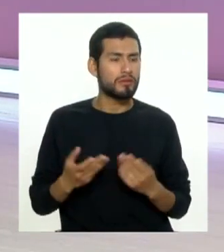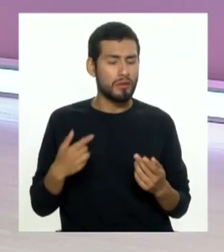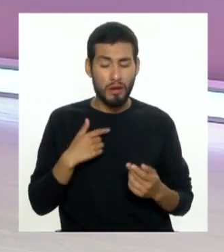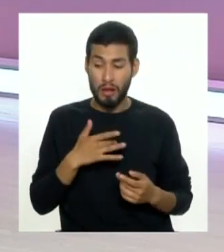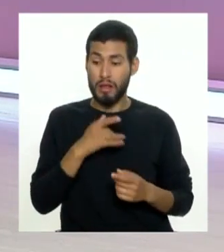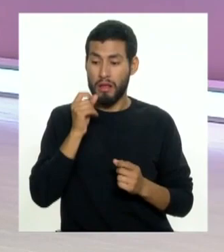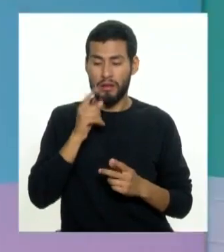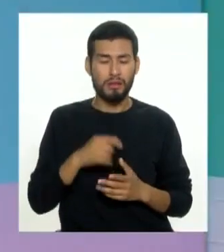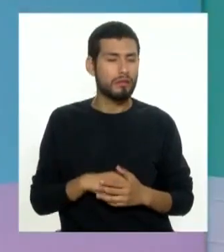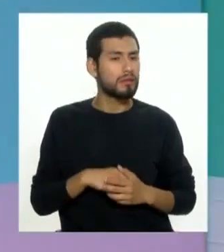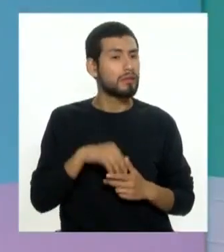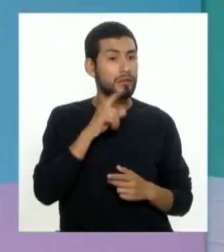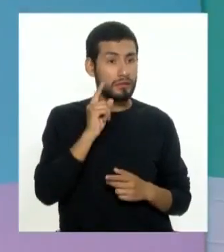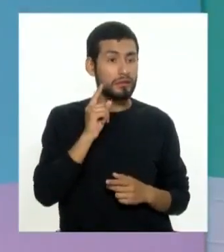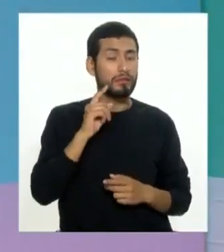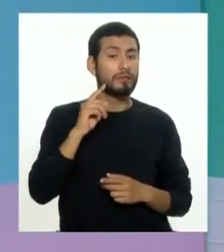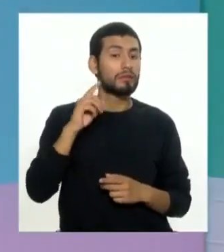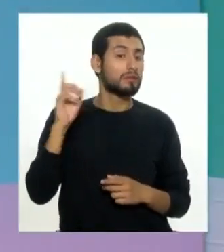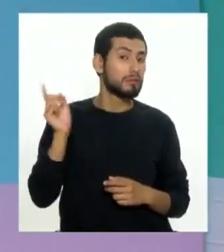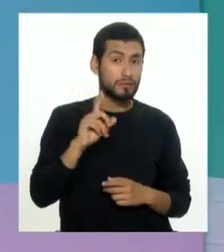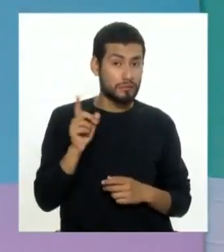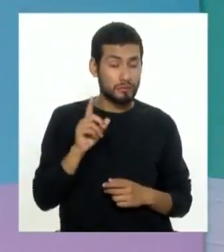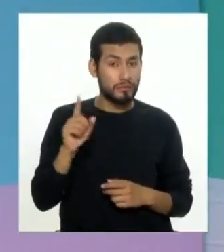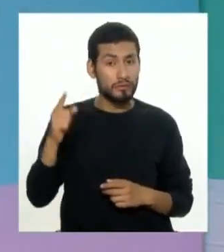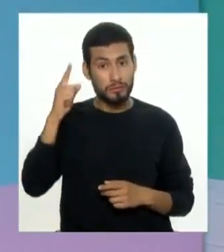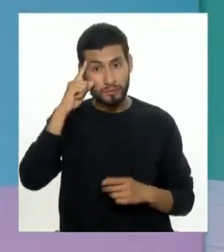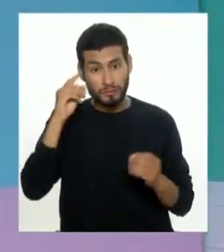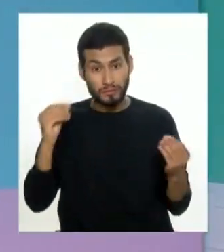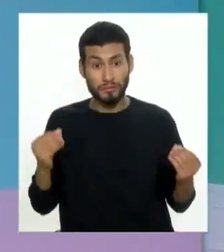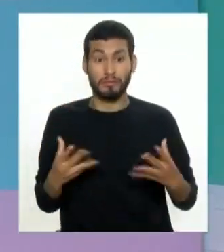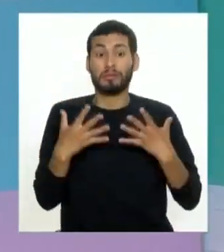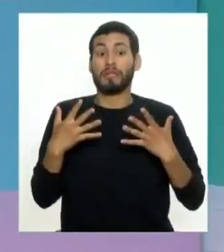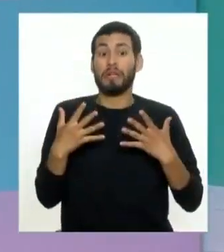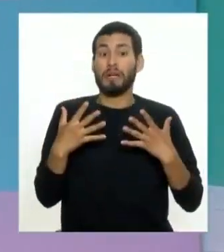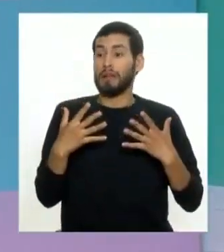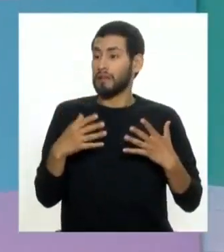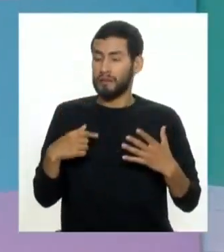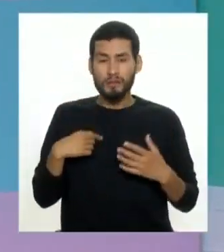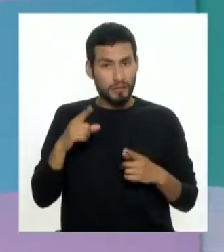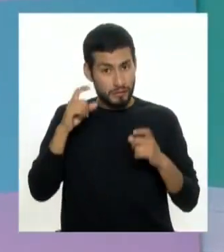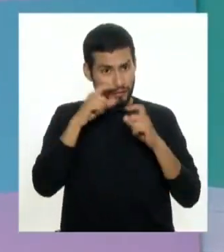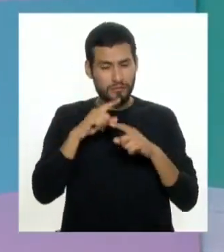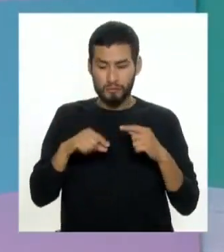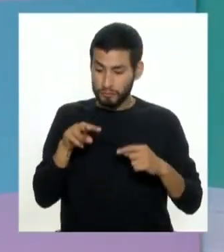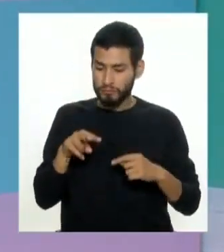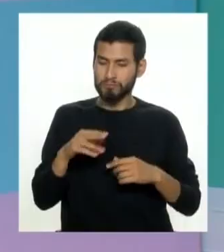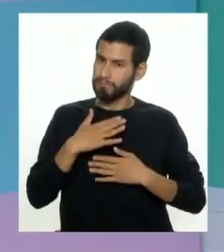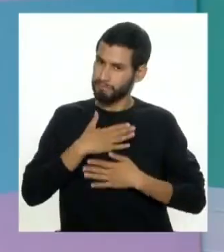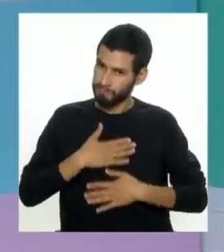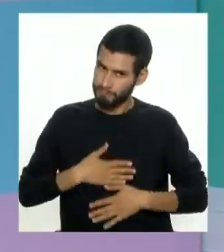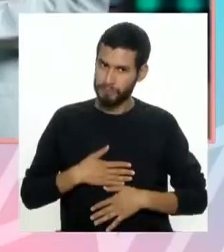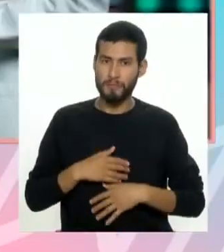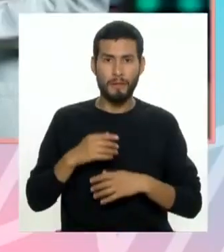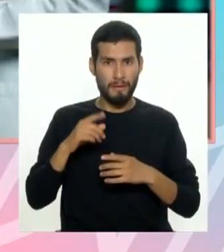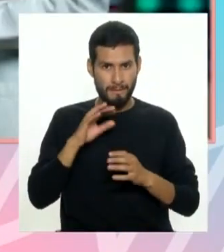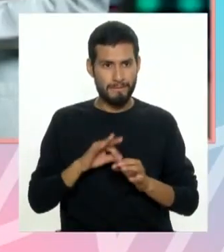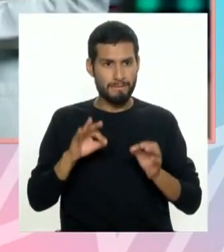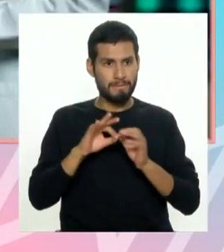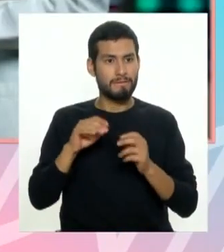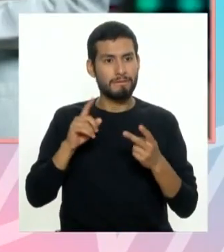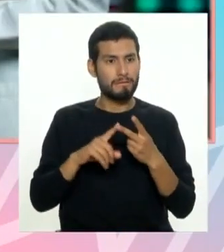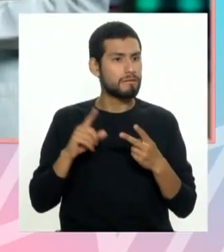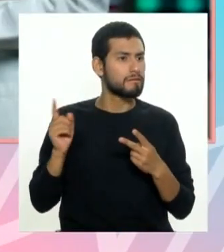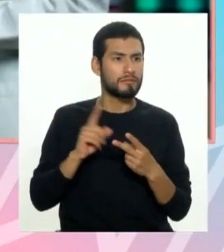conmovemos. Sí, lo primero que no debemos hacer es asustarnos. Es difícil, pero mantener la calma es importante. Uh-huh. Segundo,